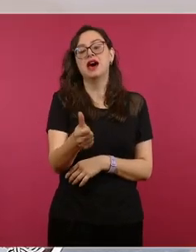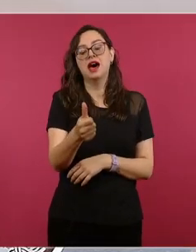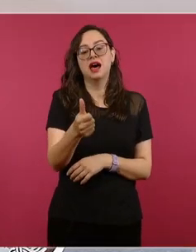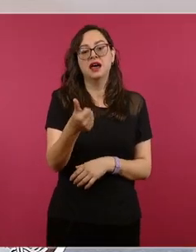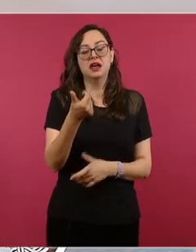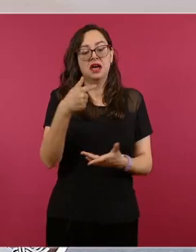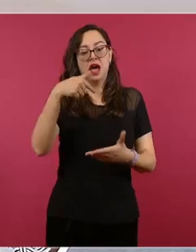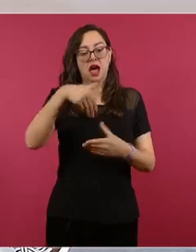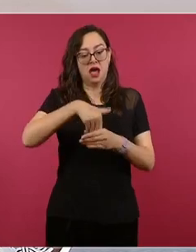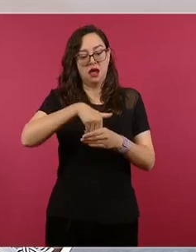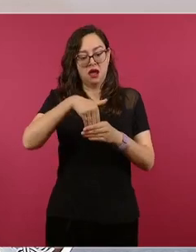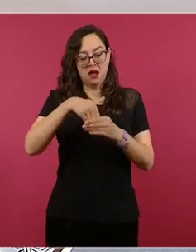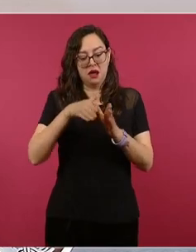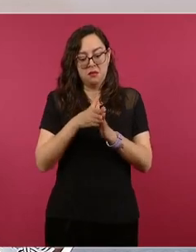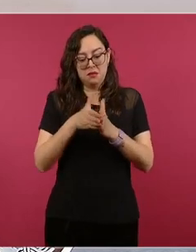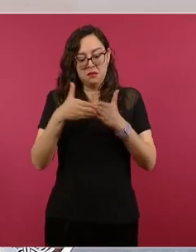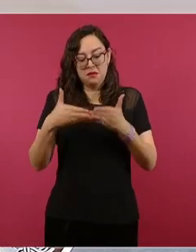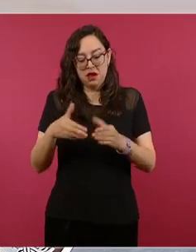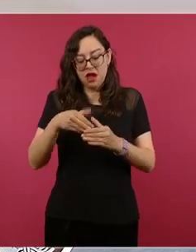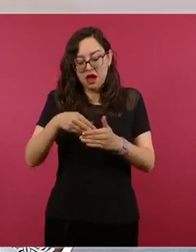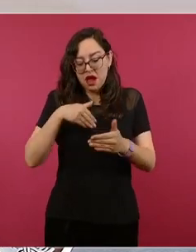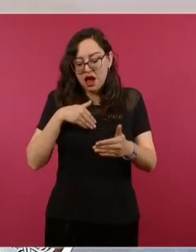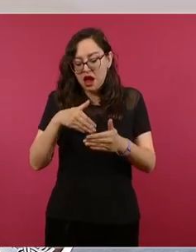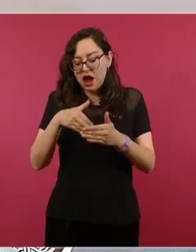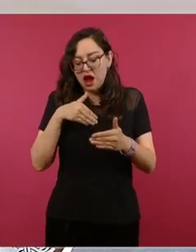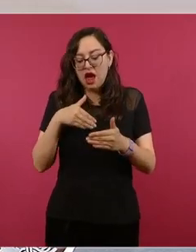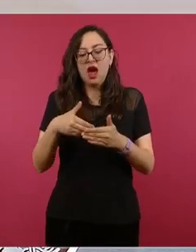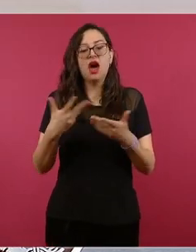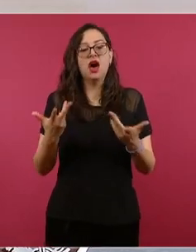paisanos, migrantes, los dólares